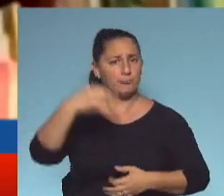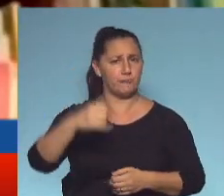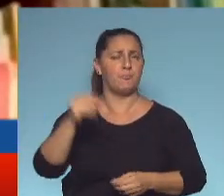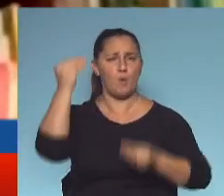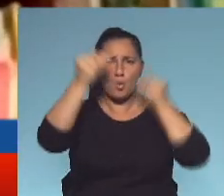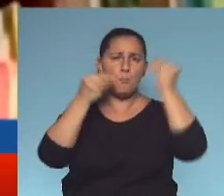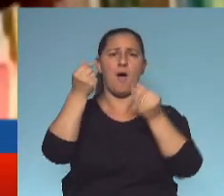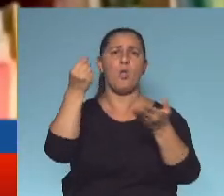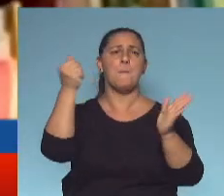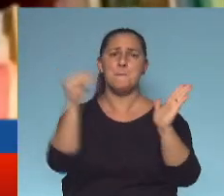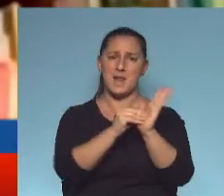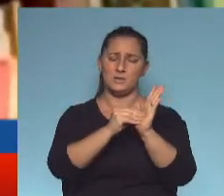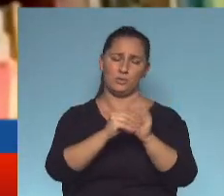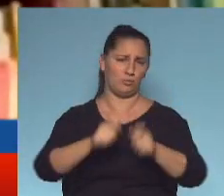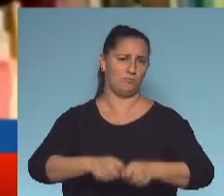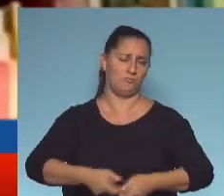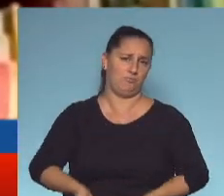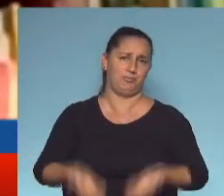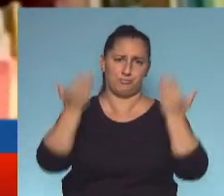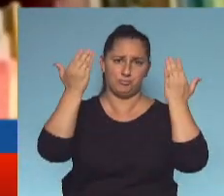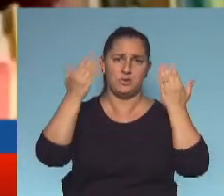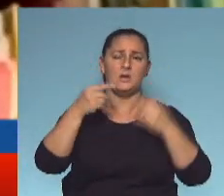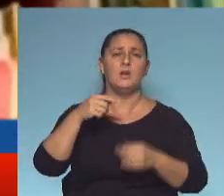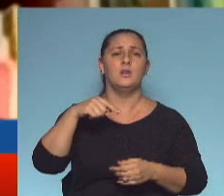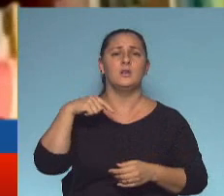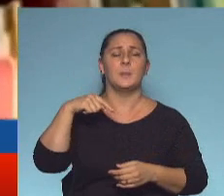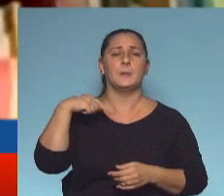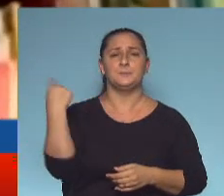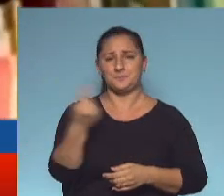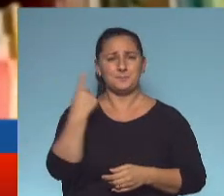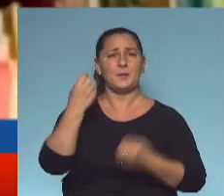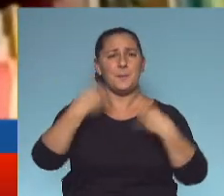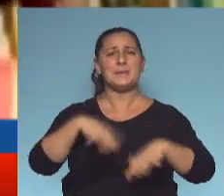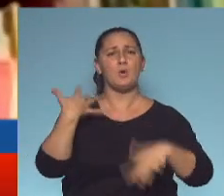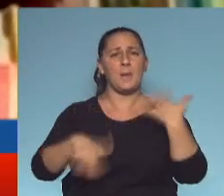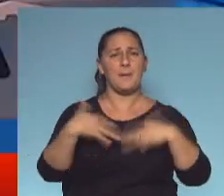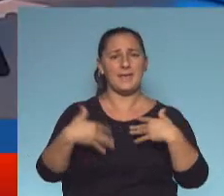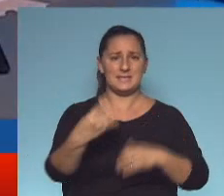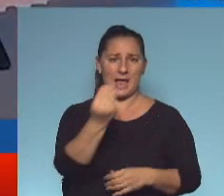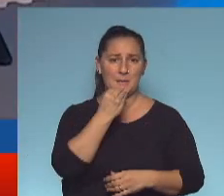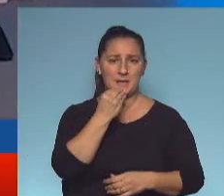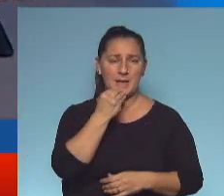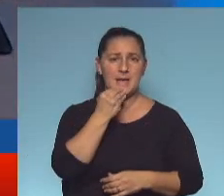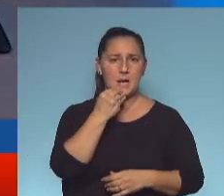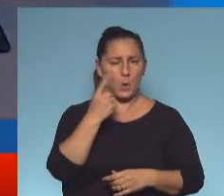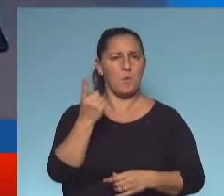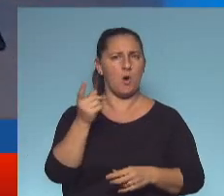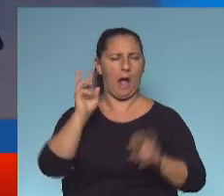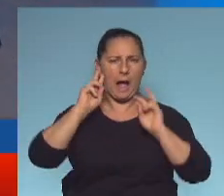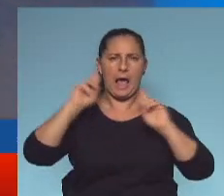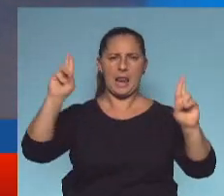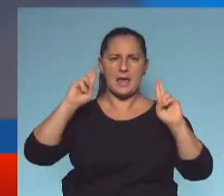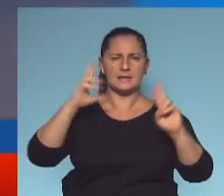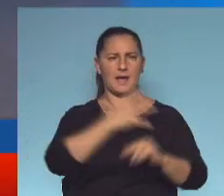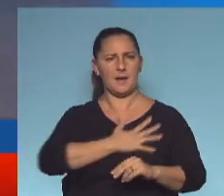los precios y desde que se entró en la emergencia alimentaria suena siempre como una alerta la